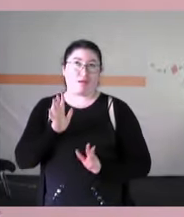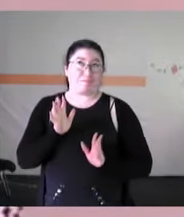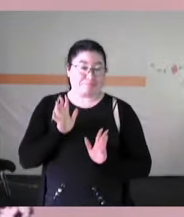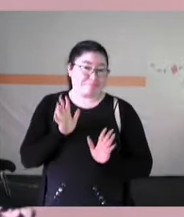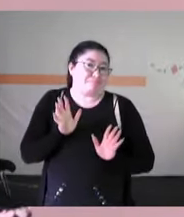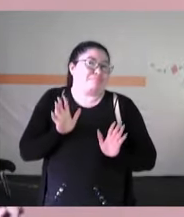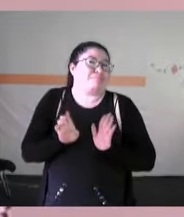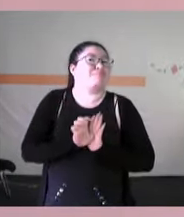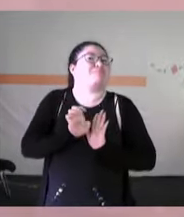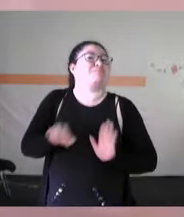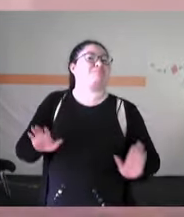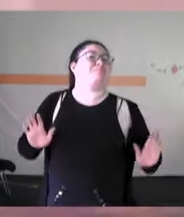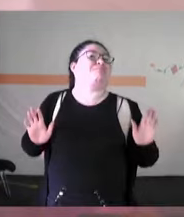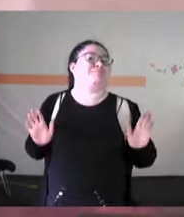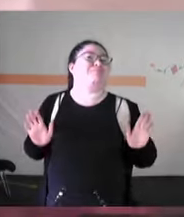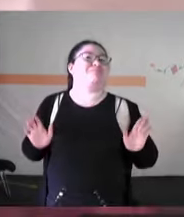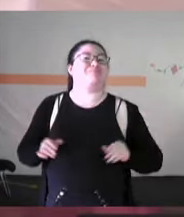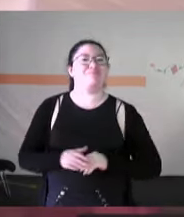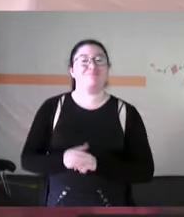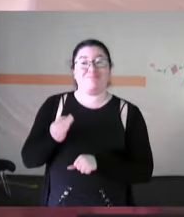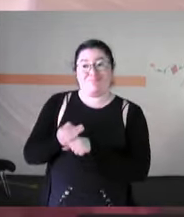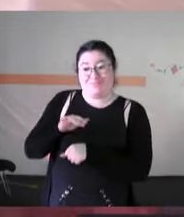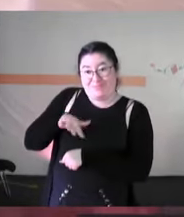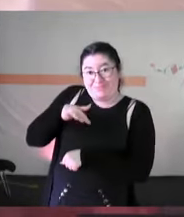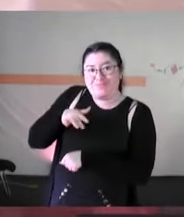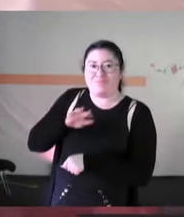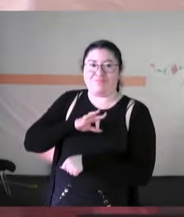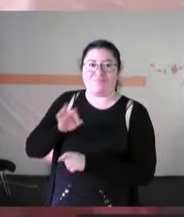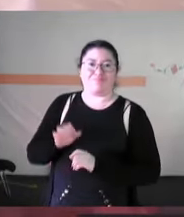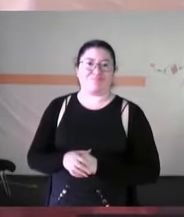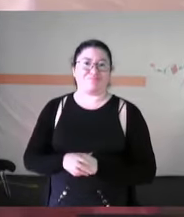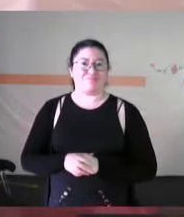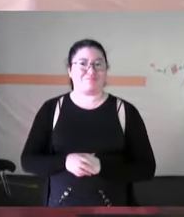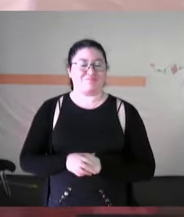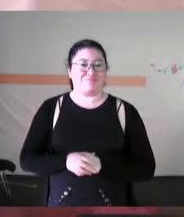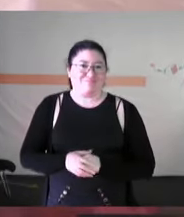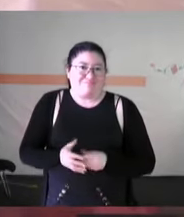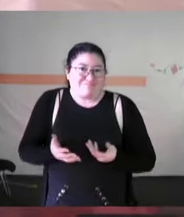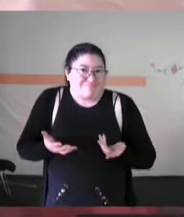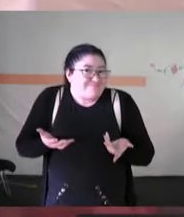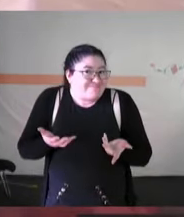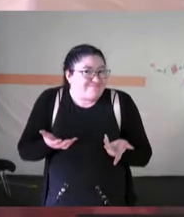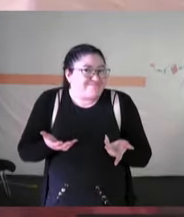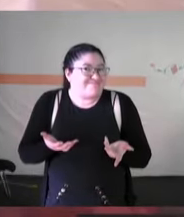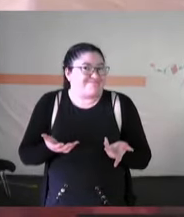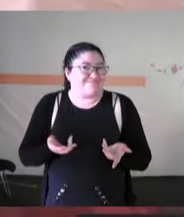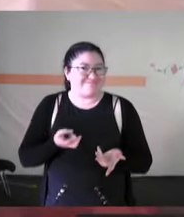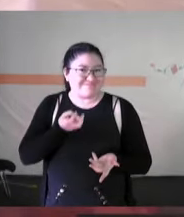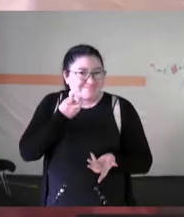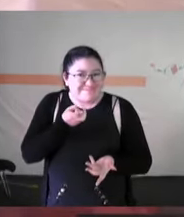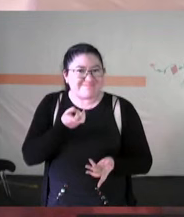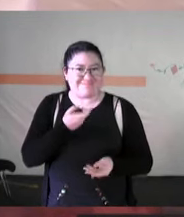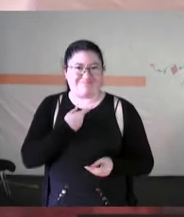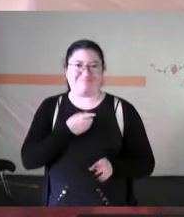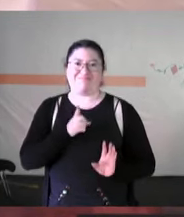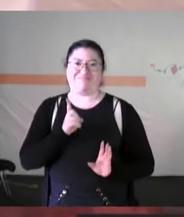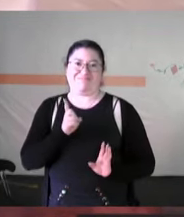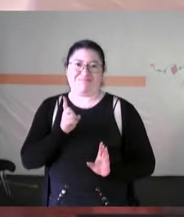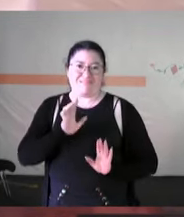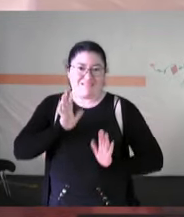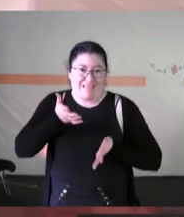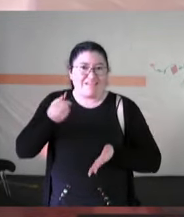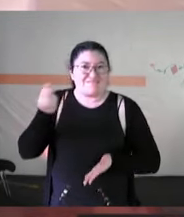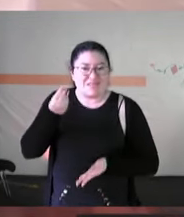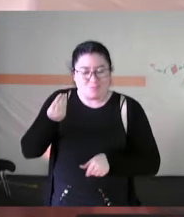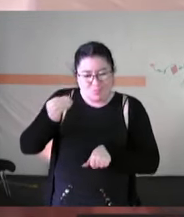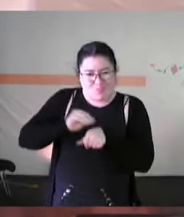buscas es la de aquí a la vuelta, ¿no es cierto? Así o no. Sea, ¿no? Ya para... es hora, ¿no? ¿No creen? Totalmente. O